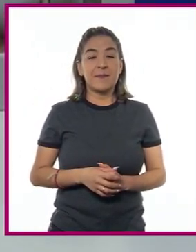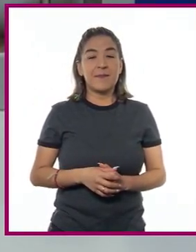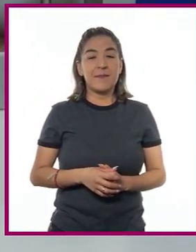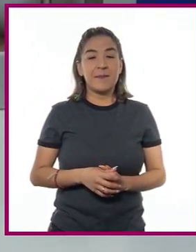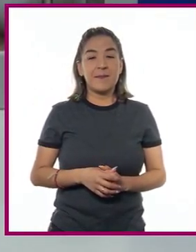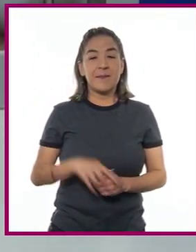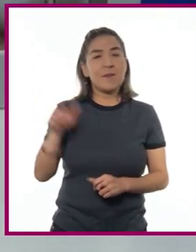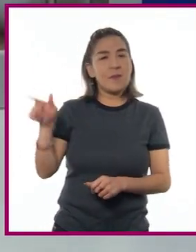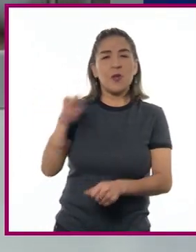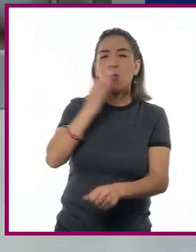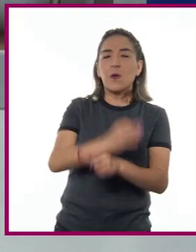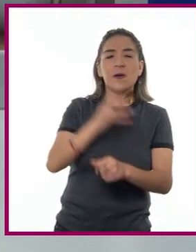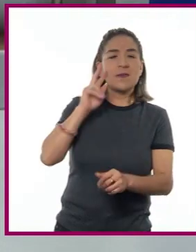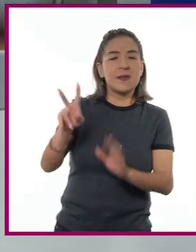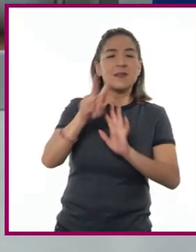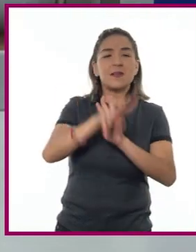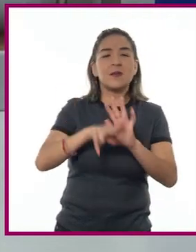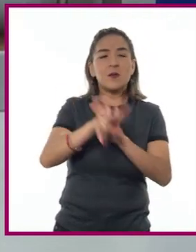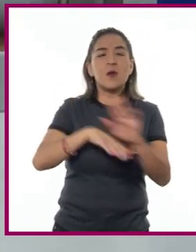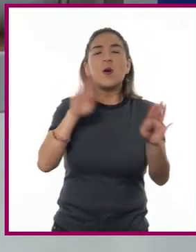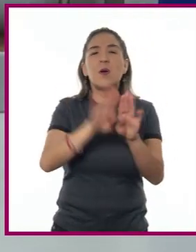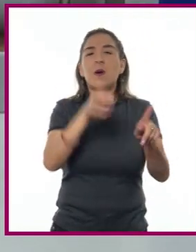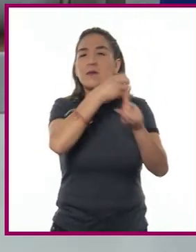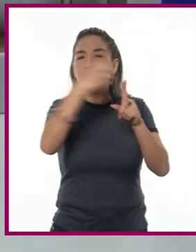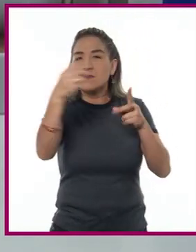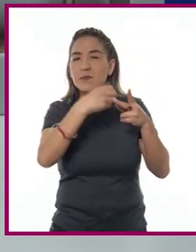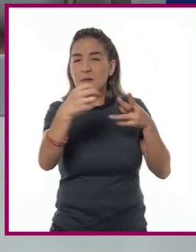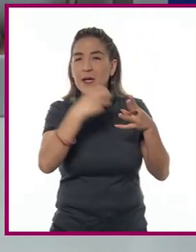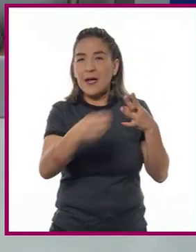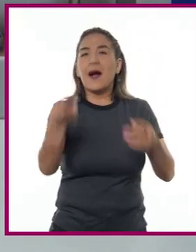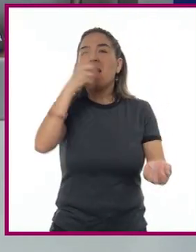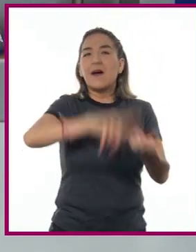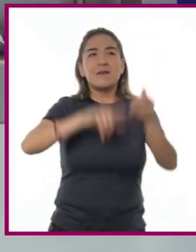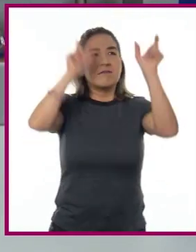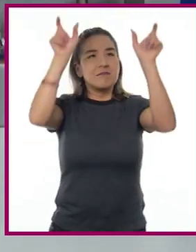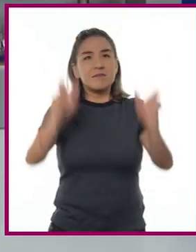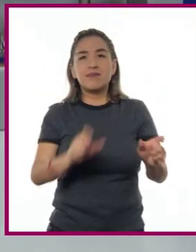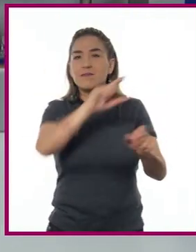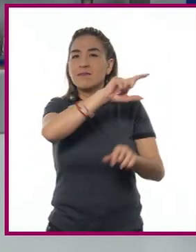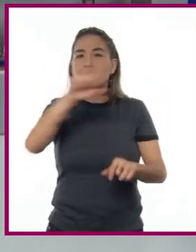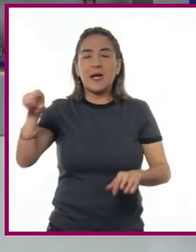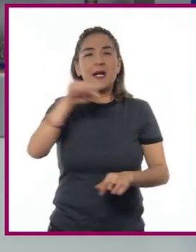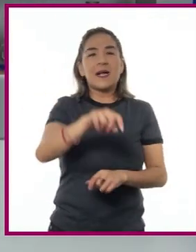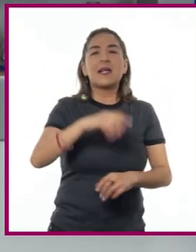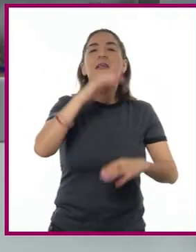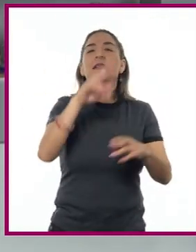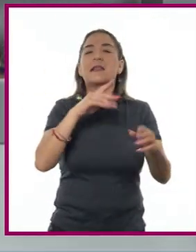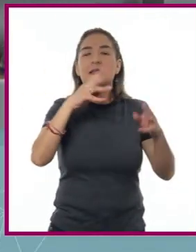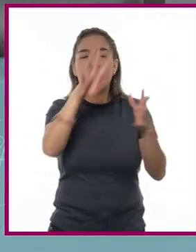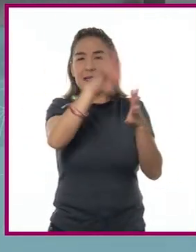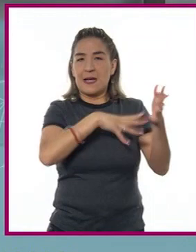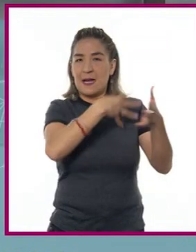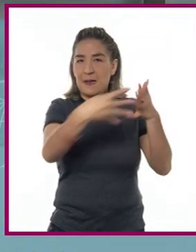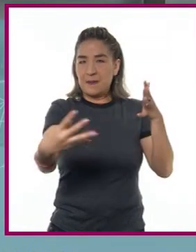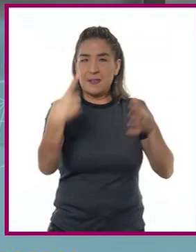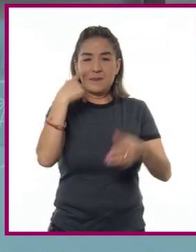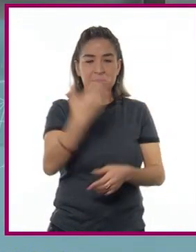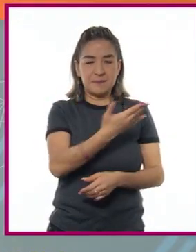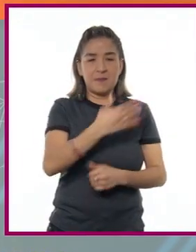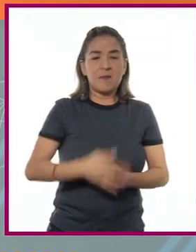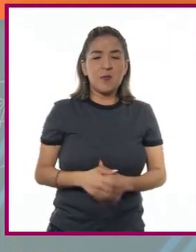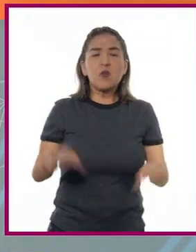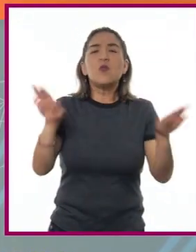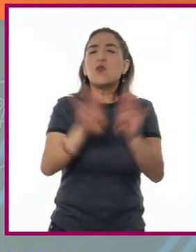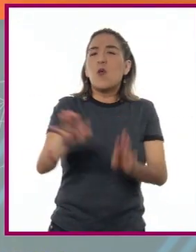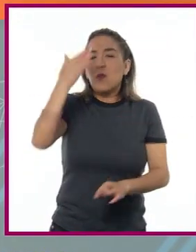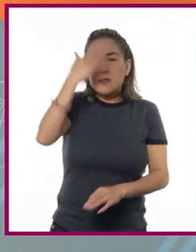En el video observaron la organización de los elementos químicos en la tabla periódica. Recuperen y reflexionen. ¿Cómo